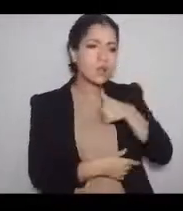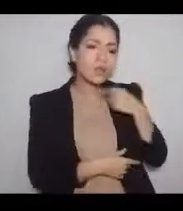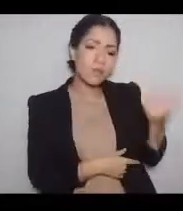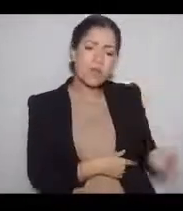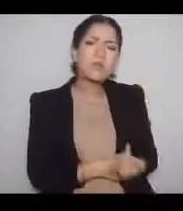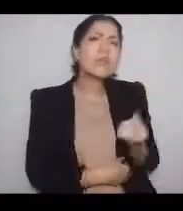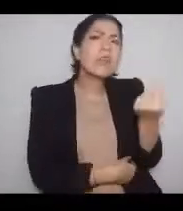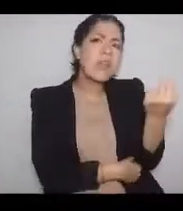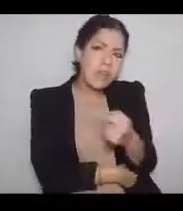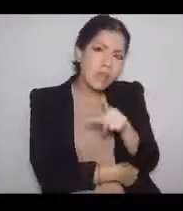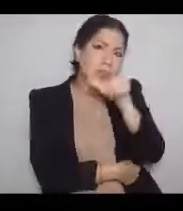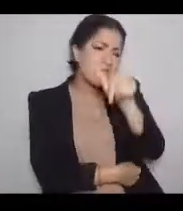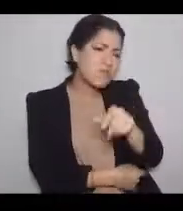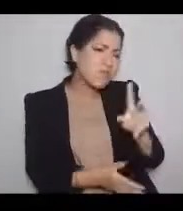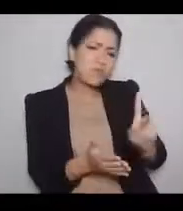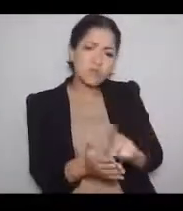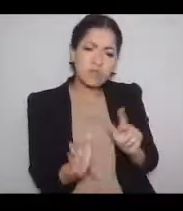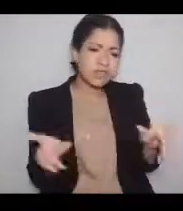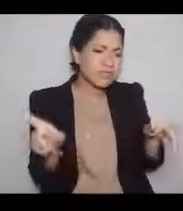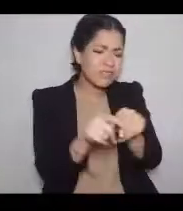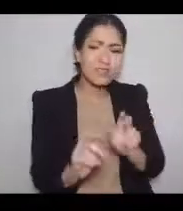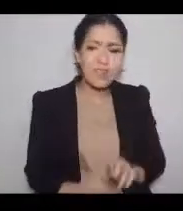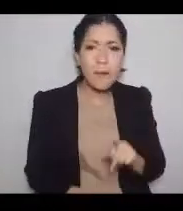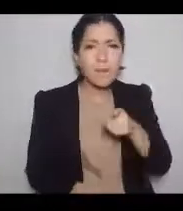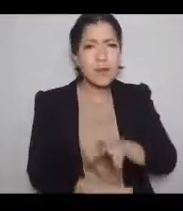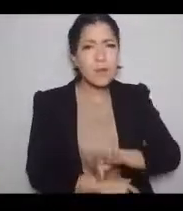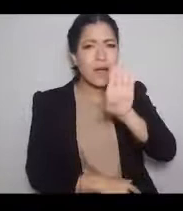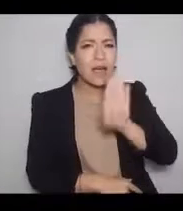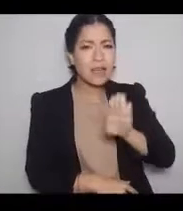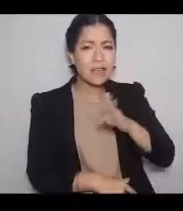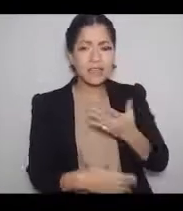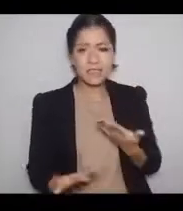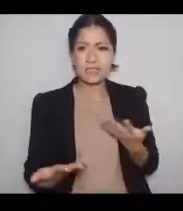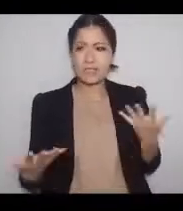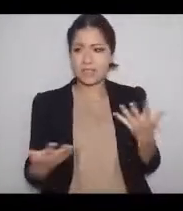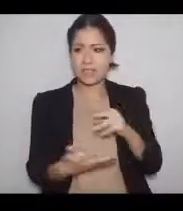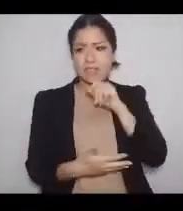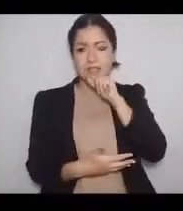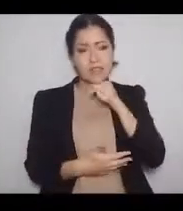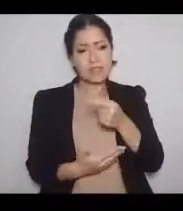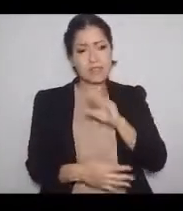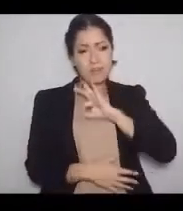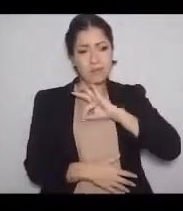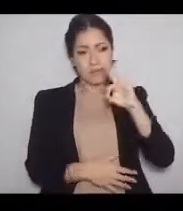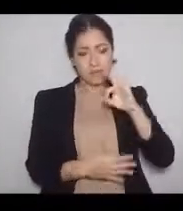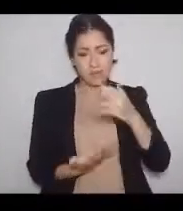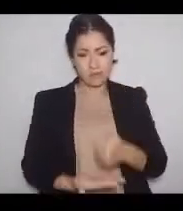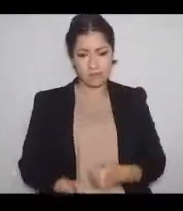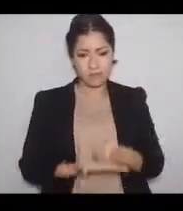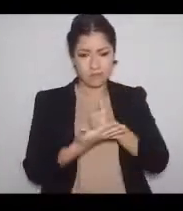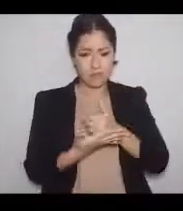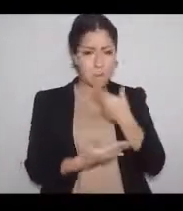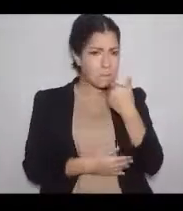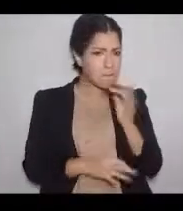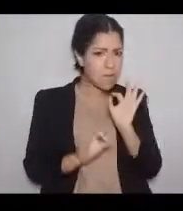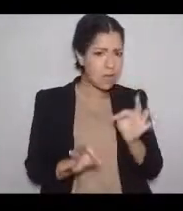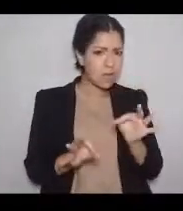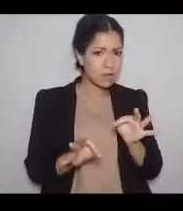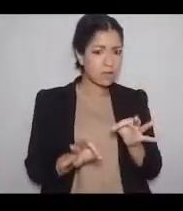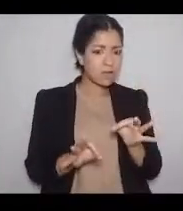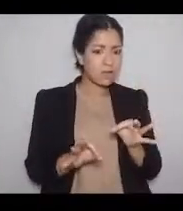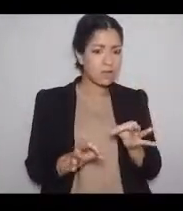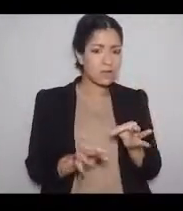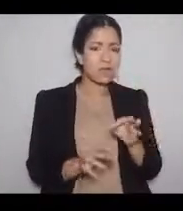con las tablas. Eso está chido. Tico murió sin darle las tablas. El cabrón de Kepler se las robó después. ¿No tenía